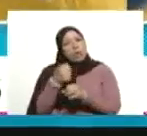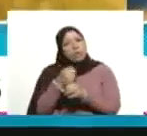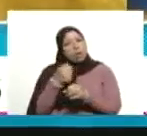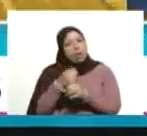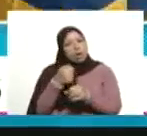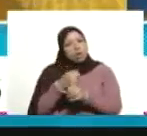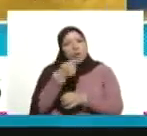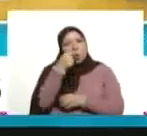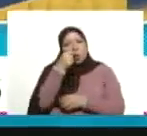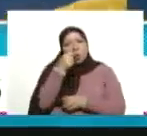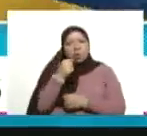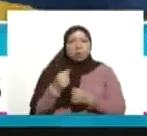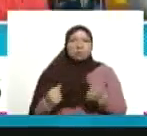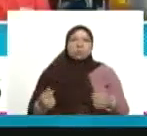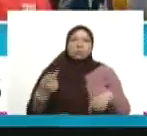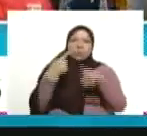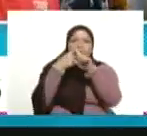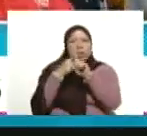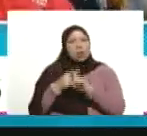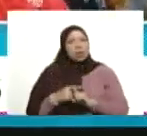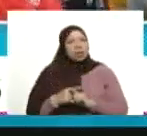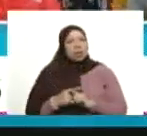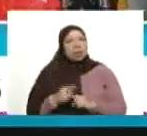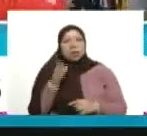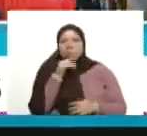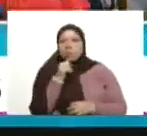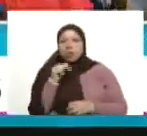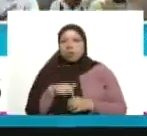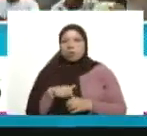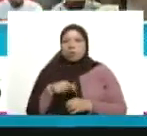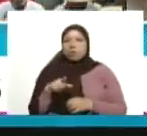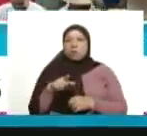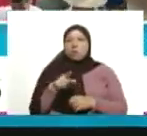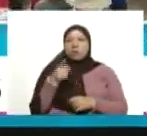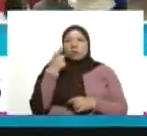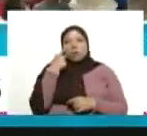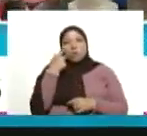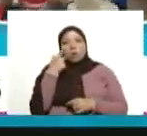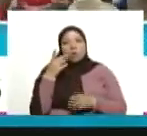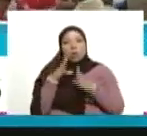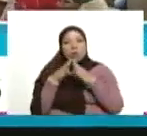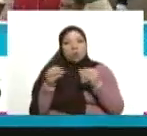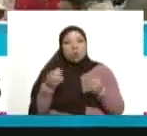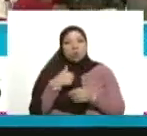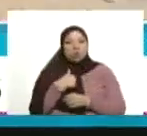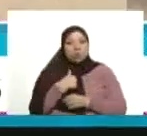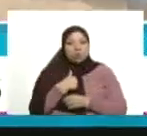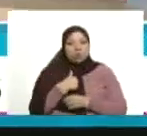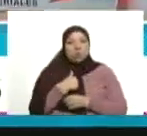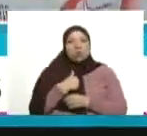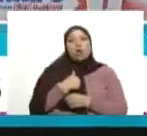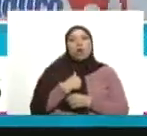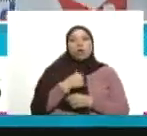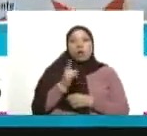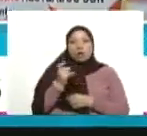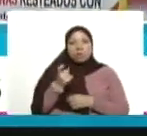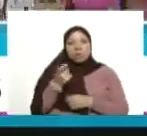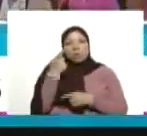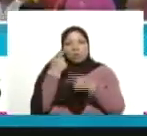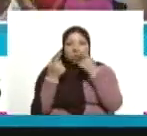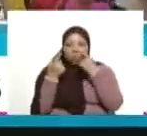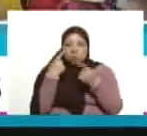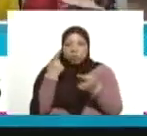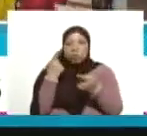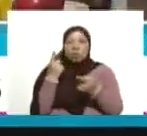trabajadoras, no está registrada aquí, para que ustedes, yo estoy pila en mi broma, yo estoy mosca con mis cosas,